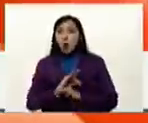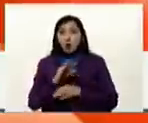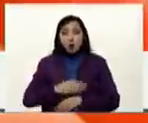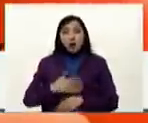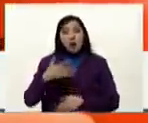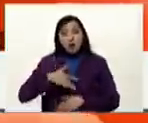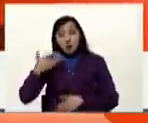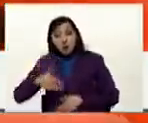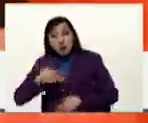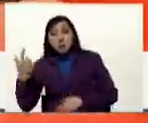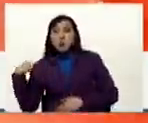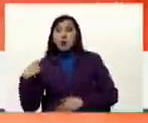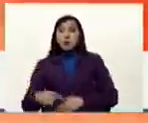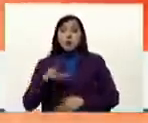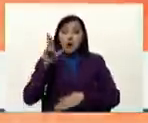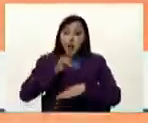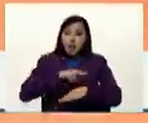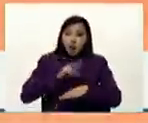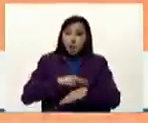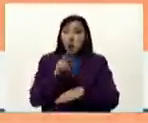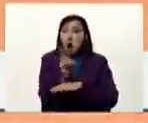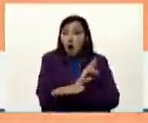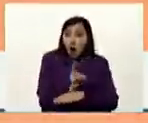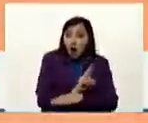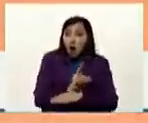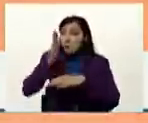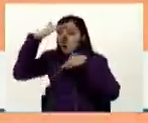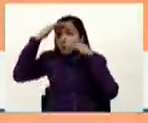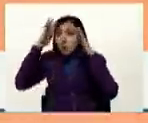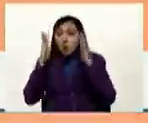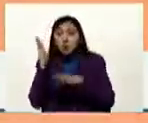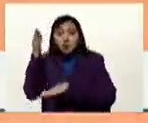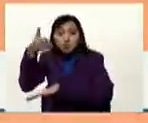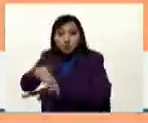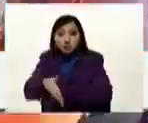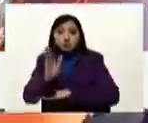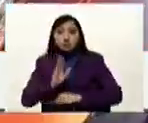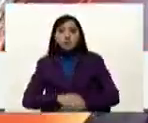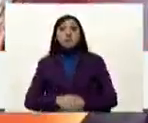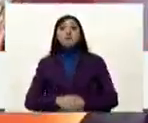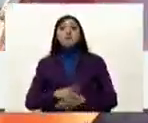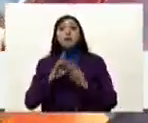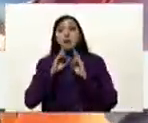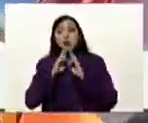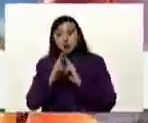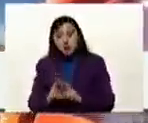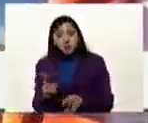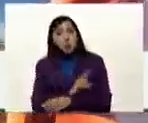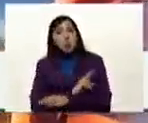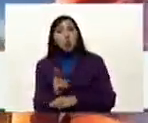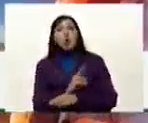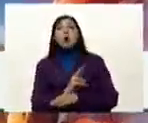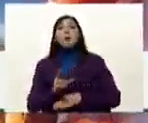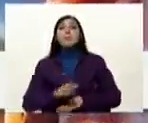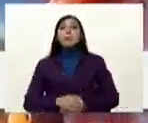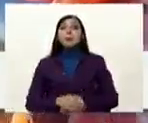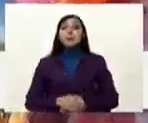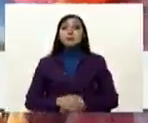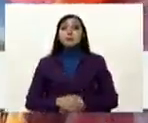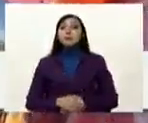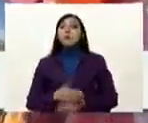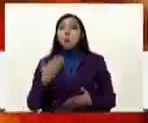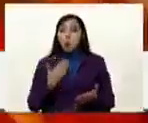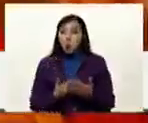el personal médico inmediatamente atender y dar respuesta inmediata, como ha sido su